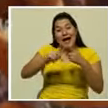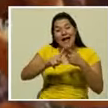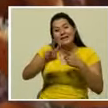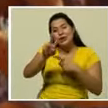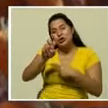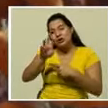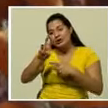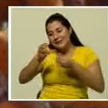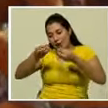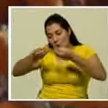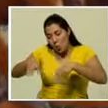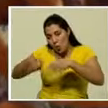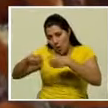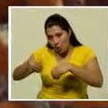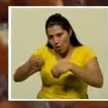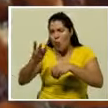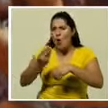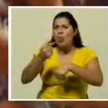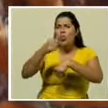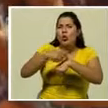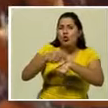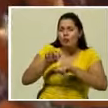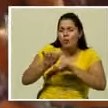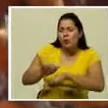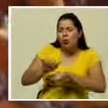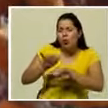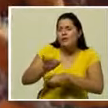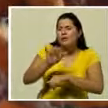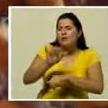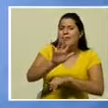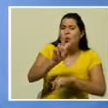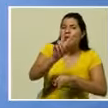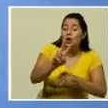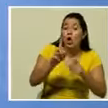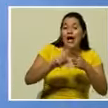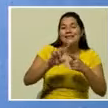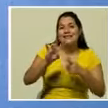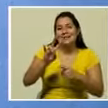tiempo de incubación varía entre los 52 y 74 días.